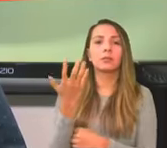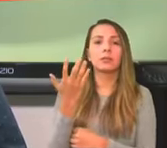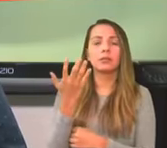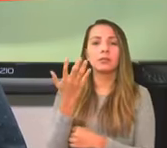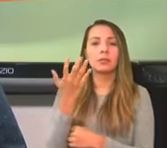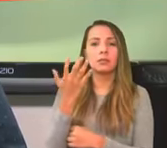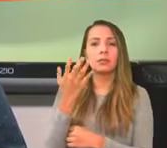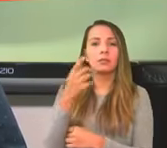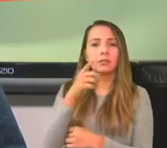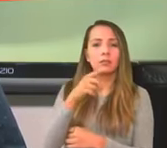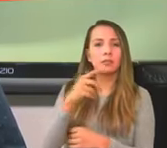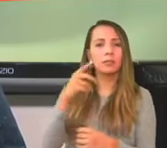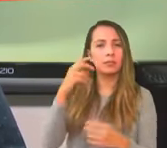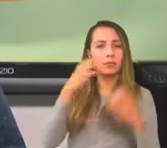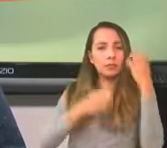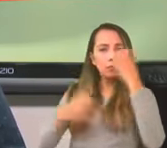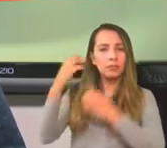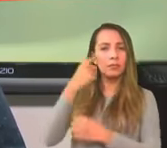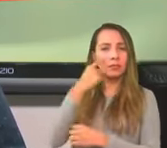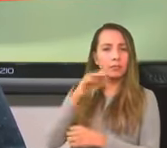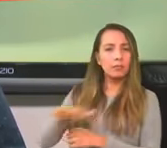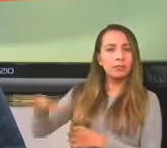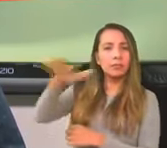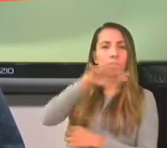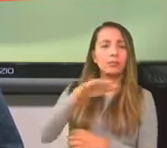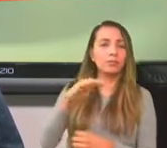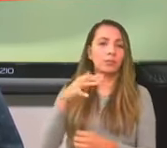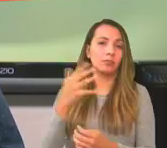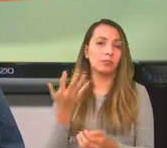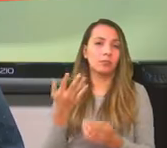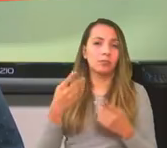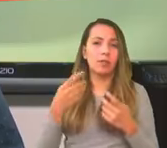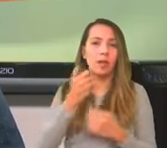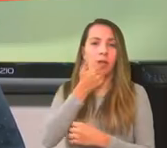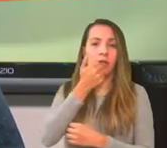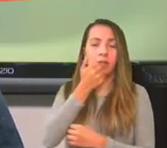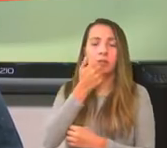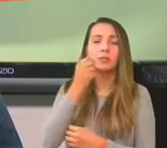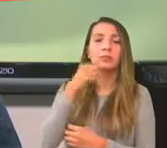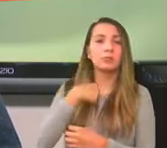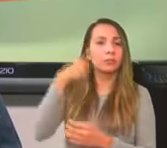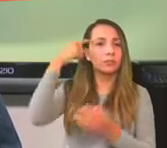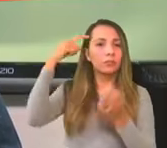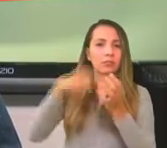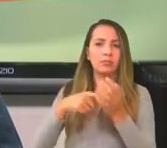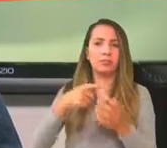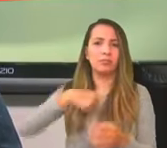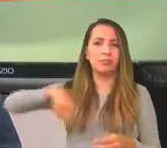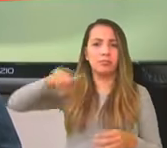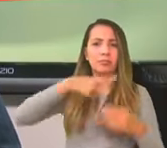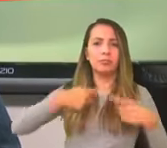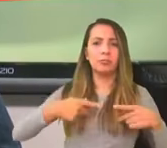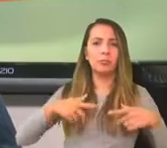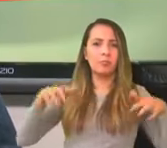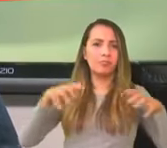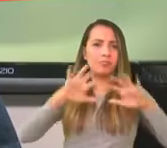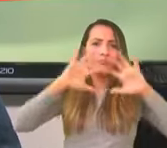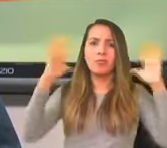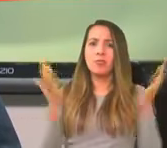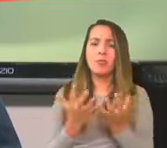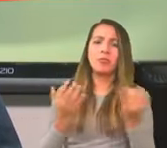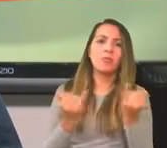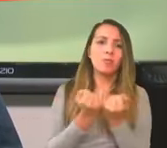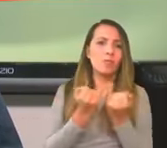consenso. Y yo creo que como ciudadanos de este bendito planeta, que está atravesando situaciones muy, pero